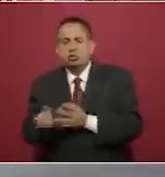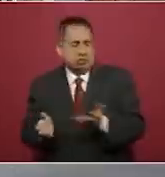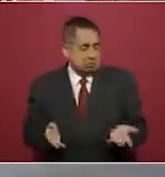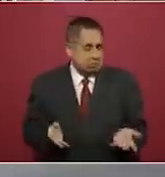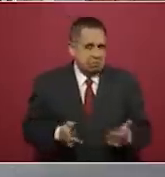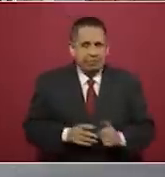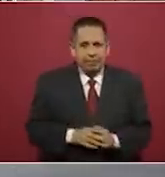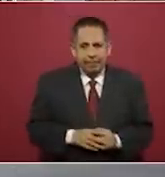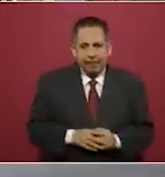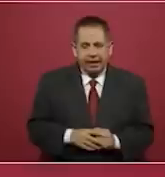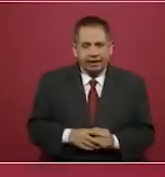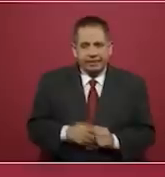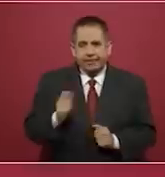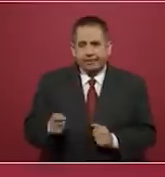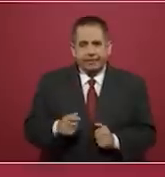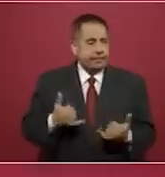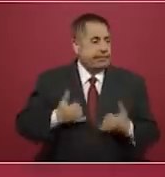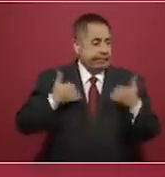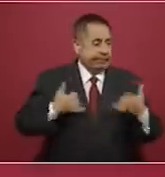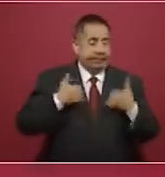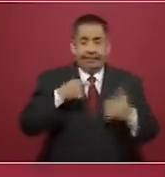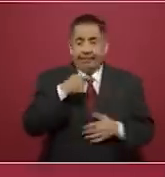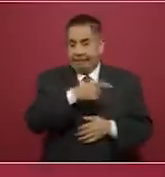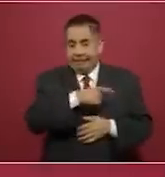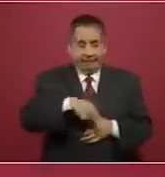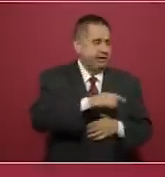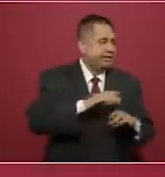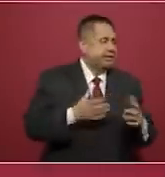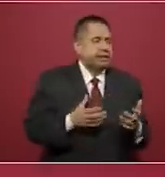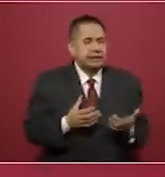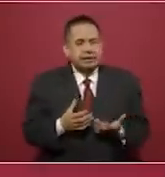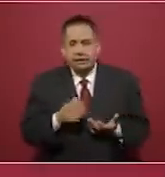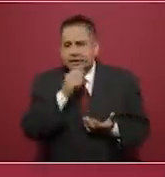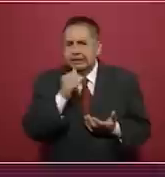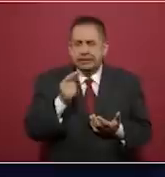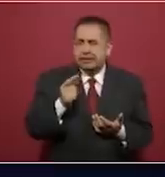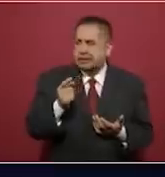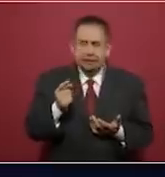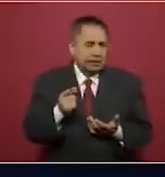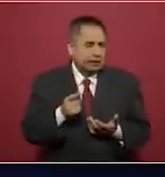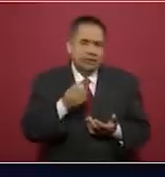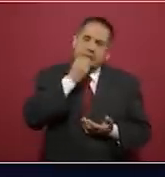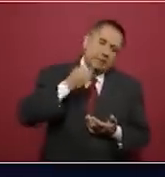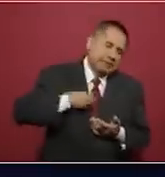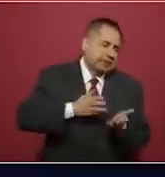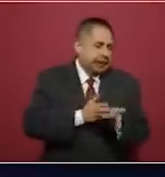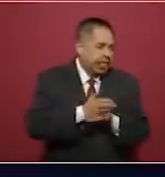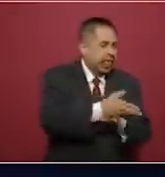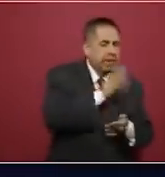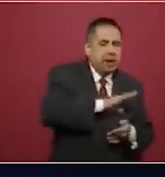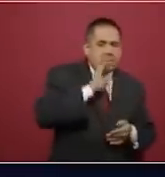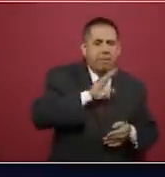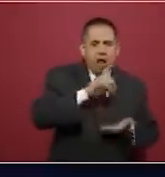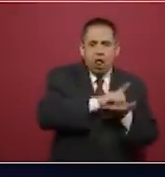qué el joven no tomé ese camino